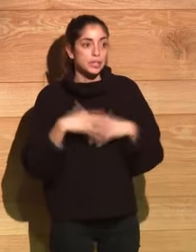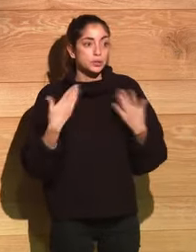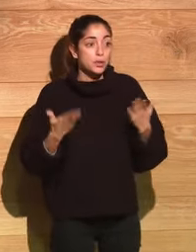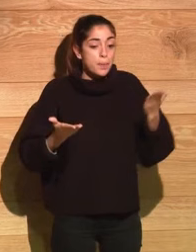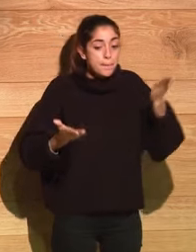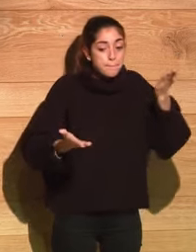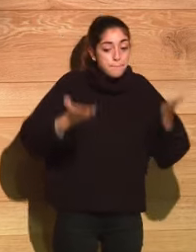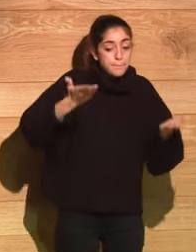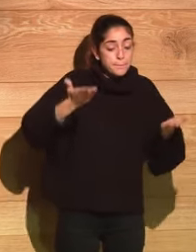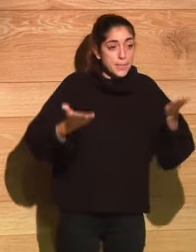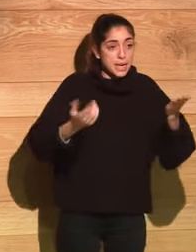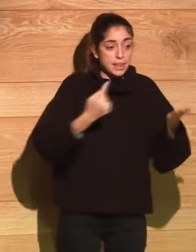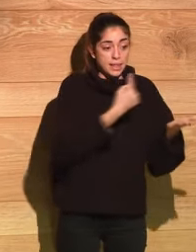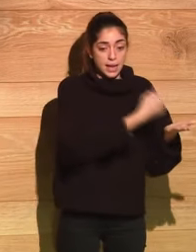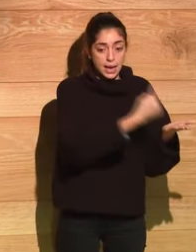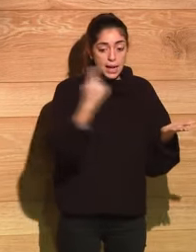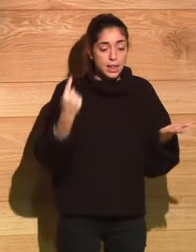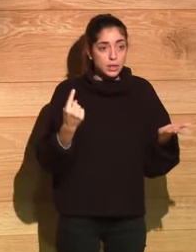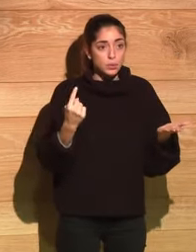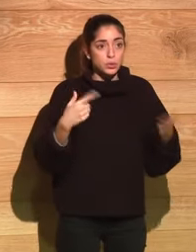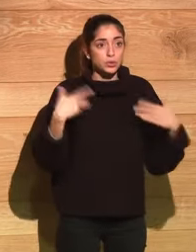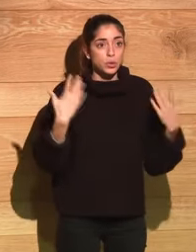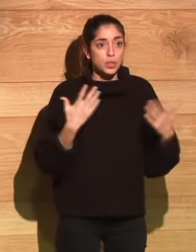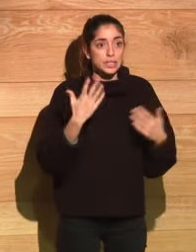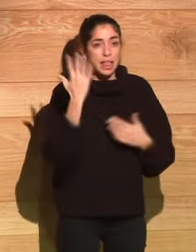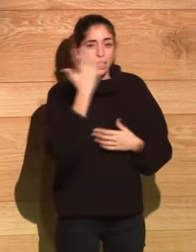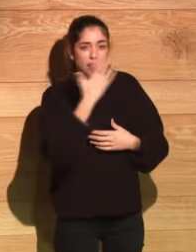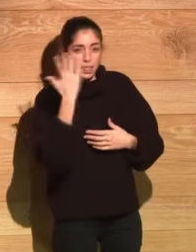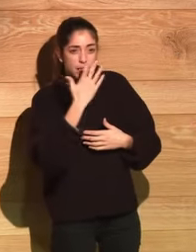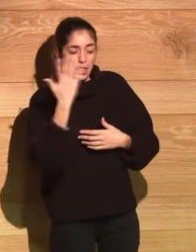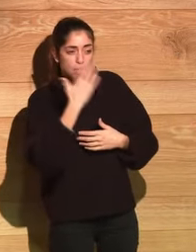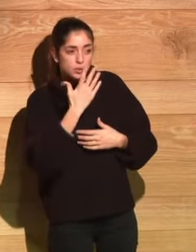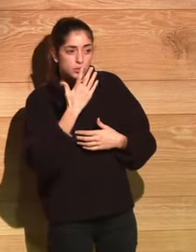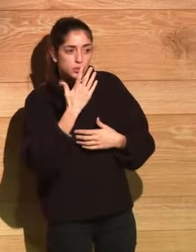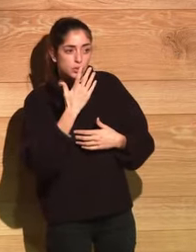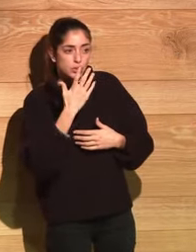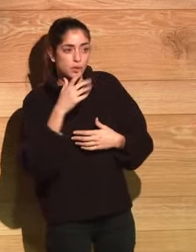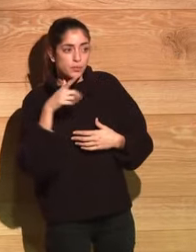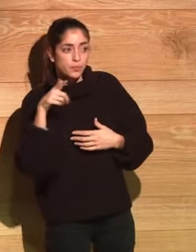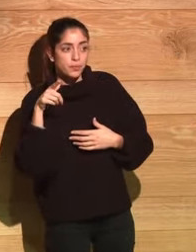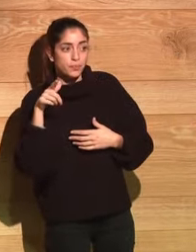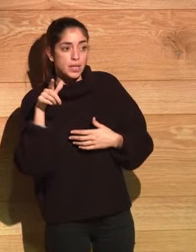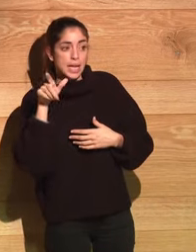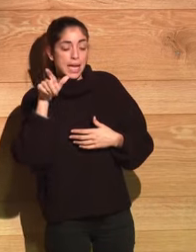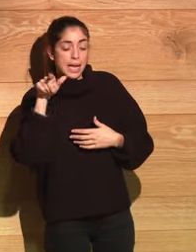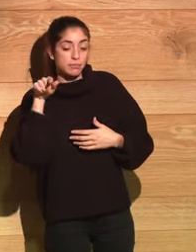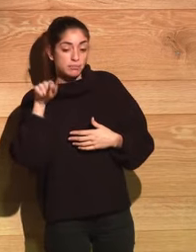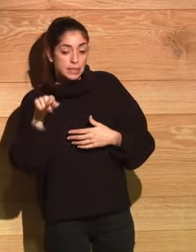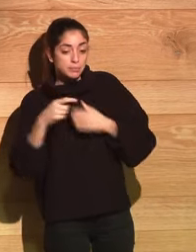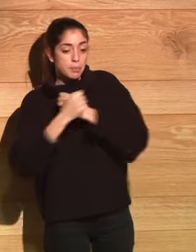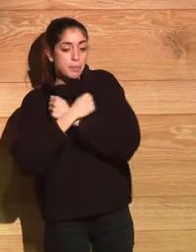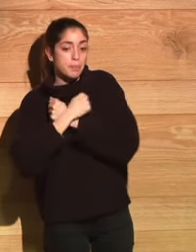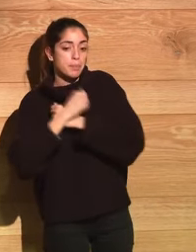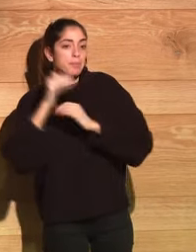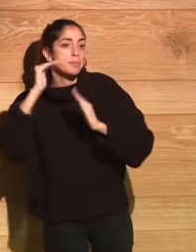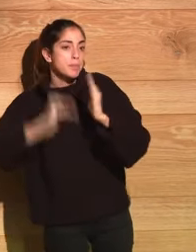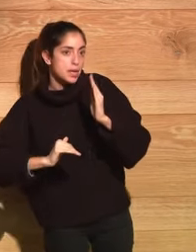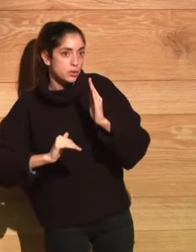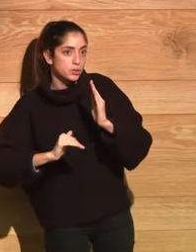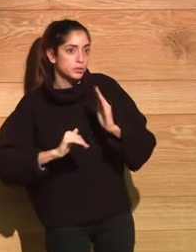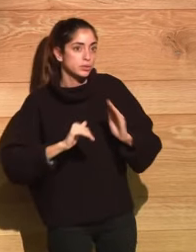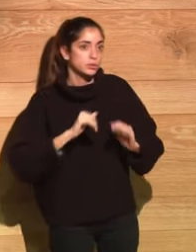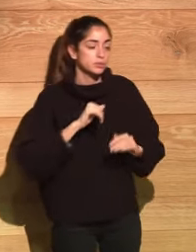decía Freud que el más celoso es el que menos ama, es el amado. O sea, no el que ama. Curiosamente,